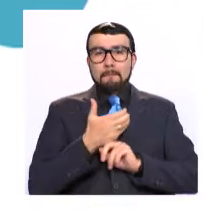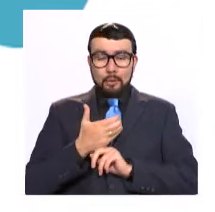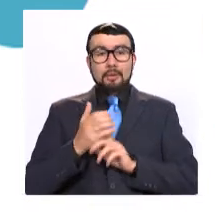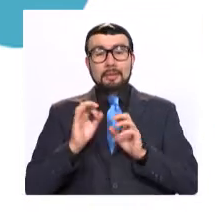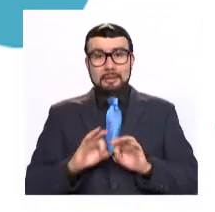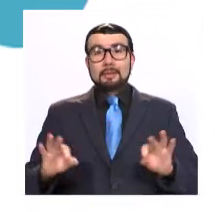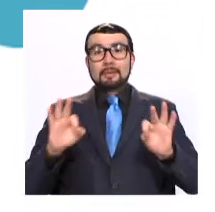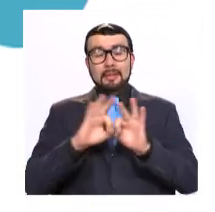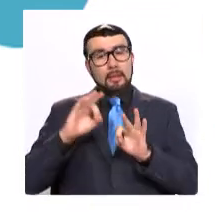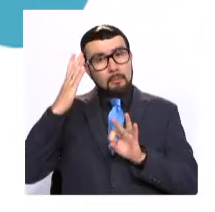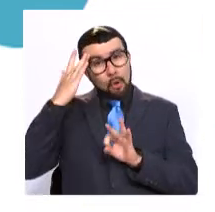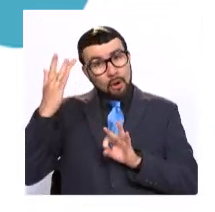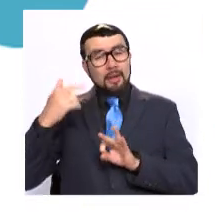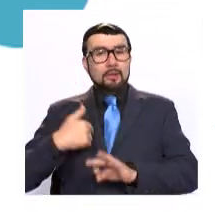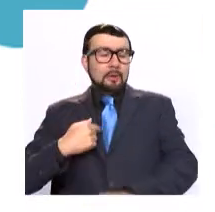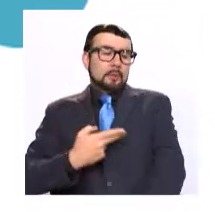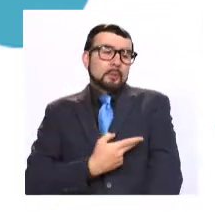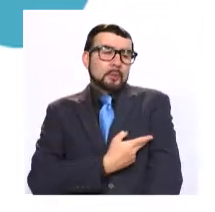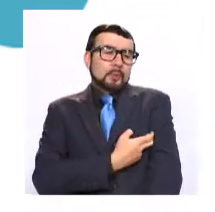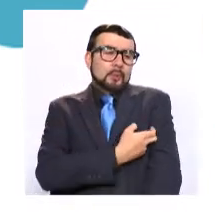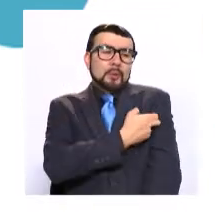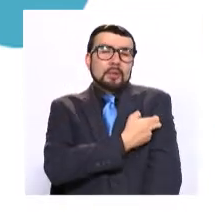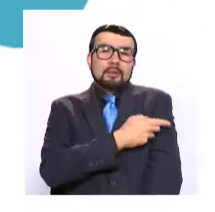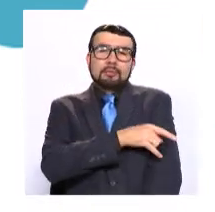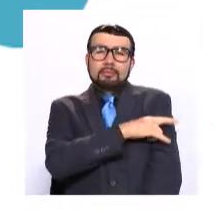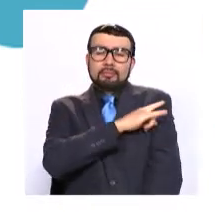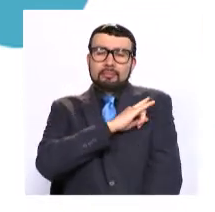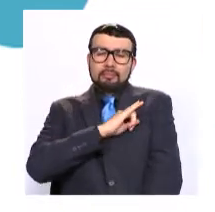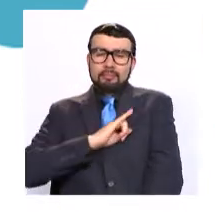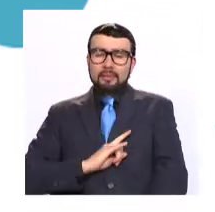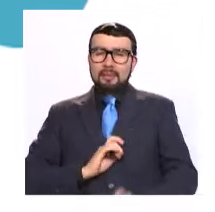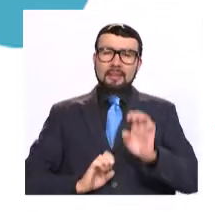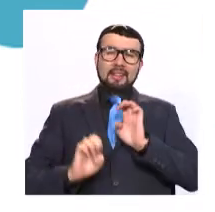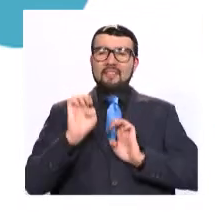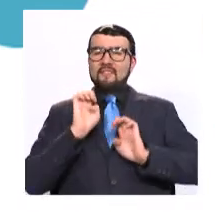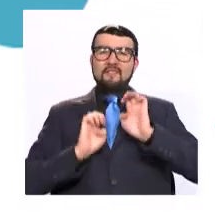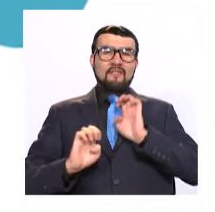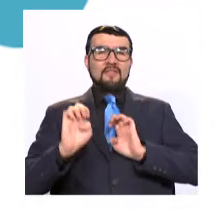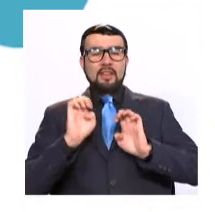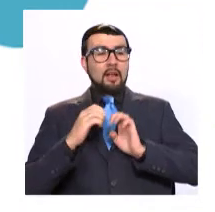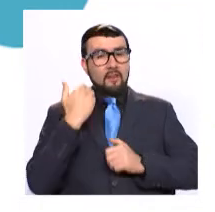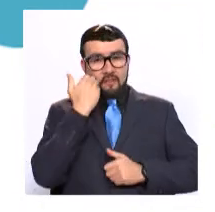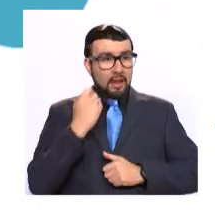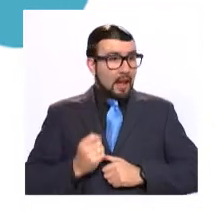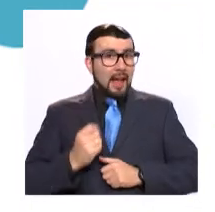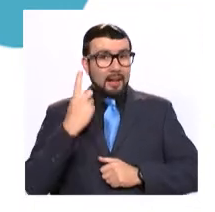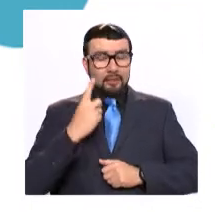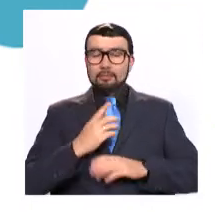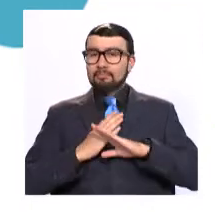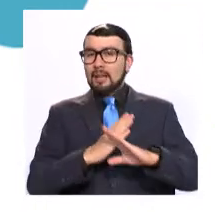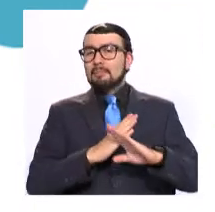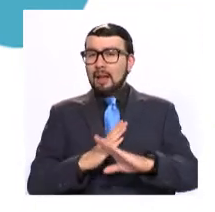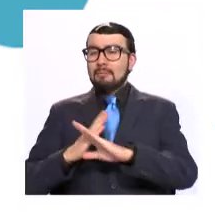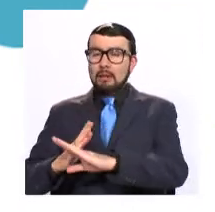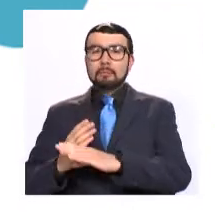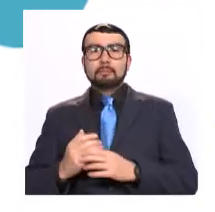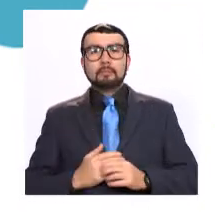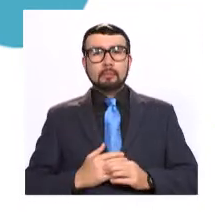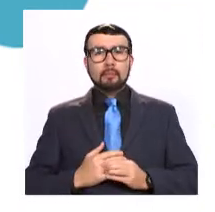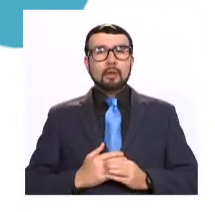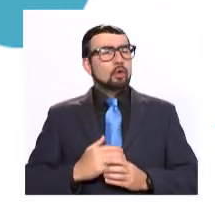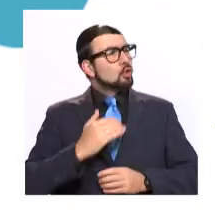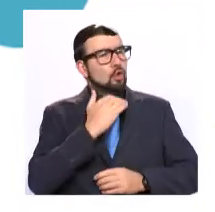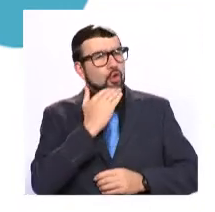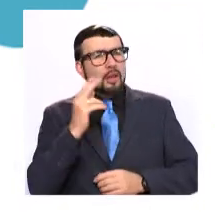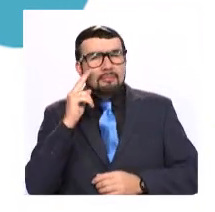la genero, o tener, si ya tengo de base una protección natural, mediante la enfermedad que ya la he tenido. Pues no sé si todos los televidentes están